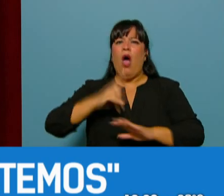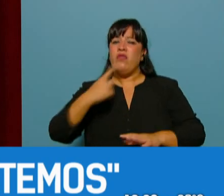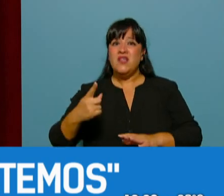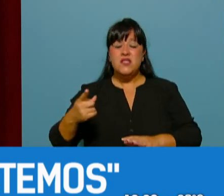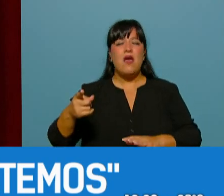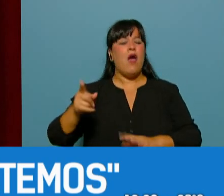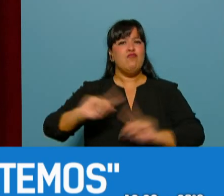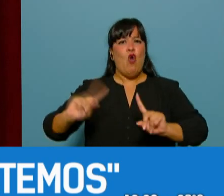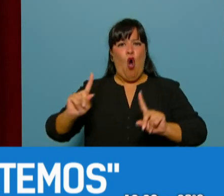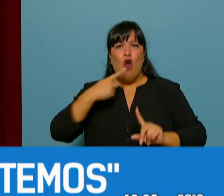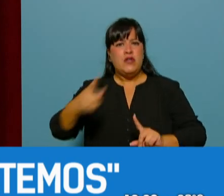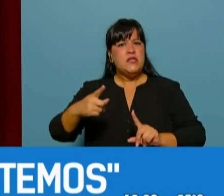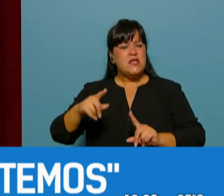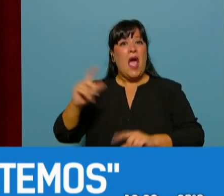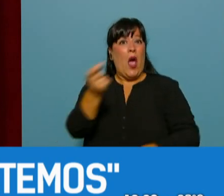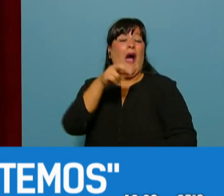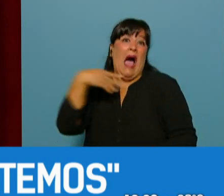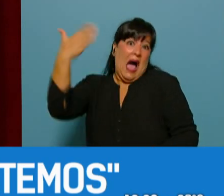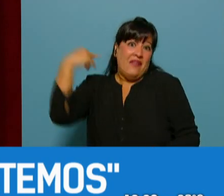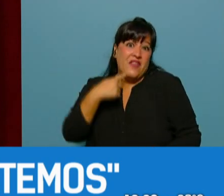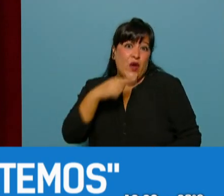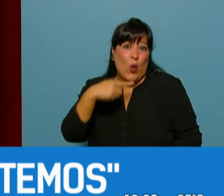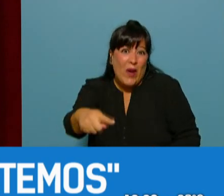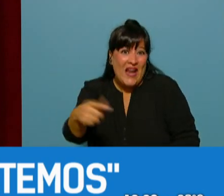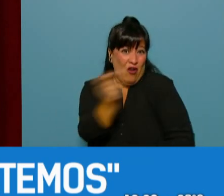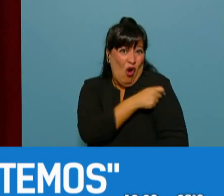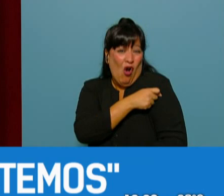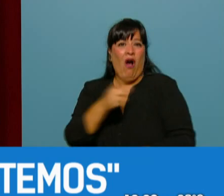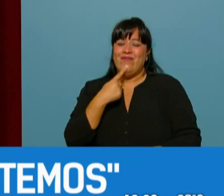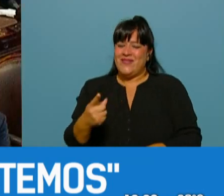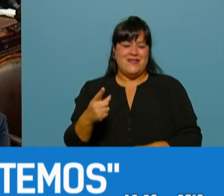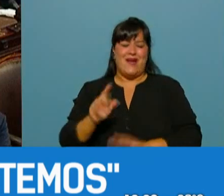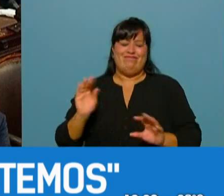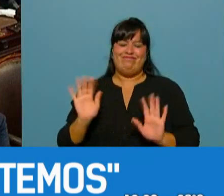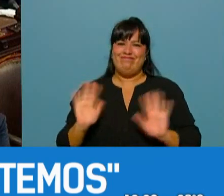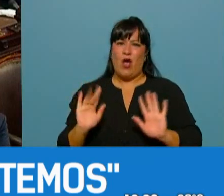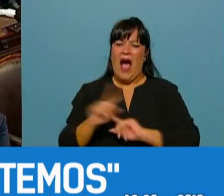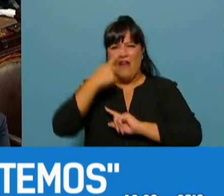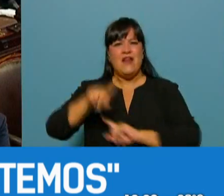acusadores reclamando que el supuesto veneno que suministrábamos era insuficiente.